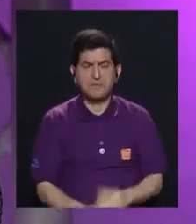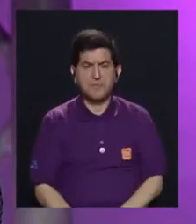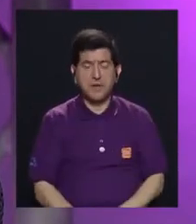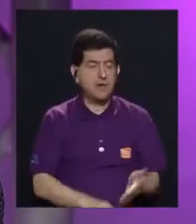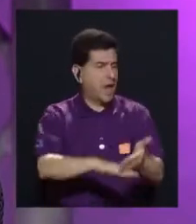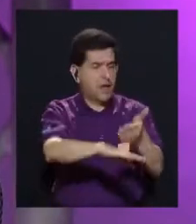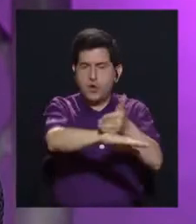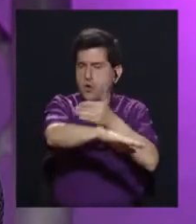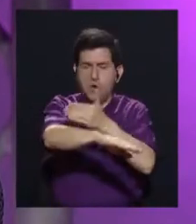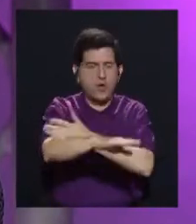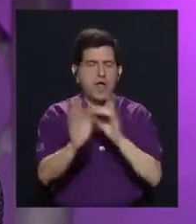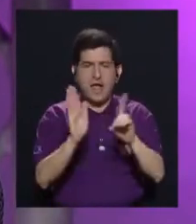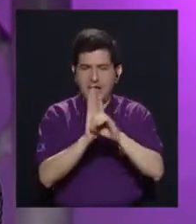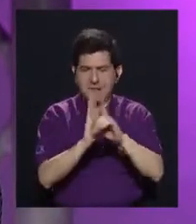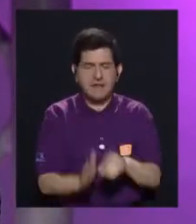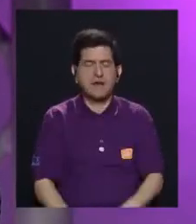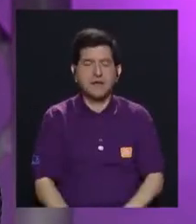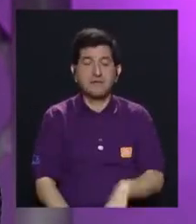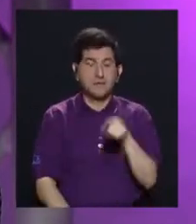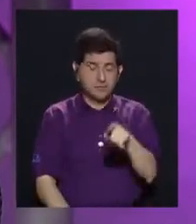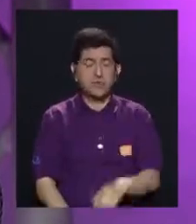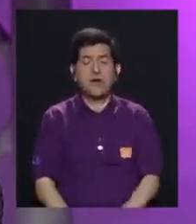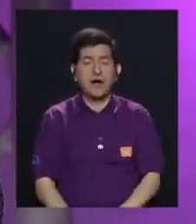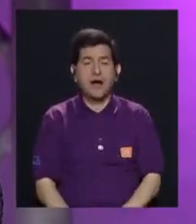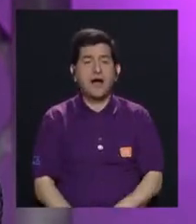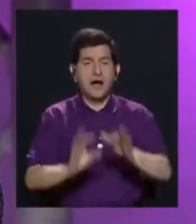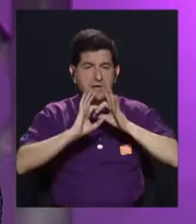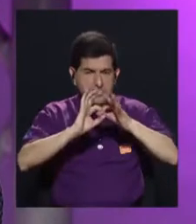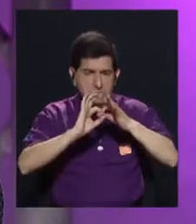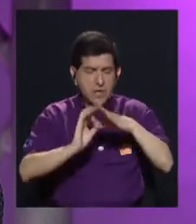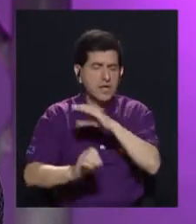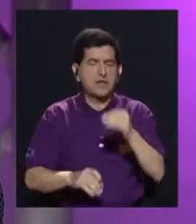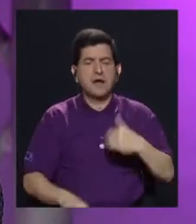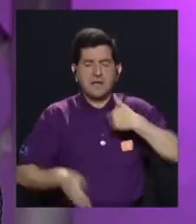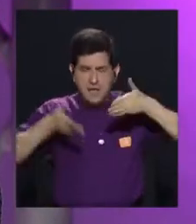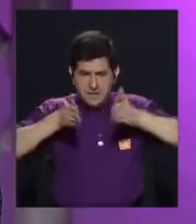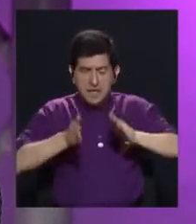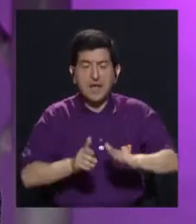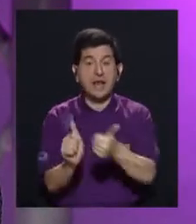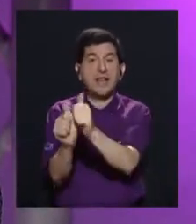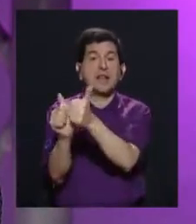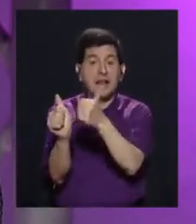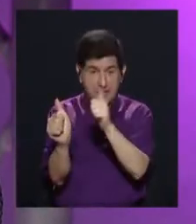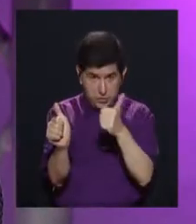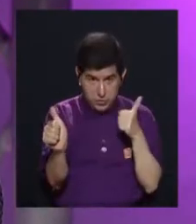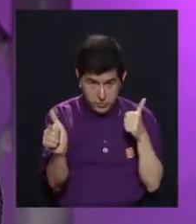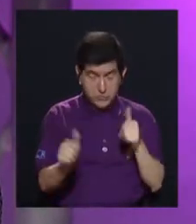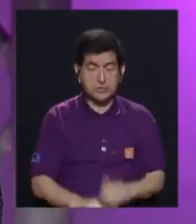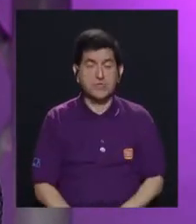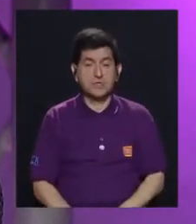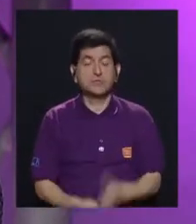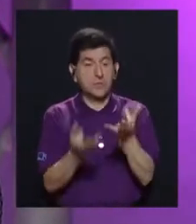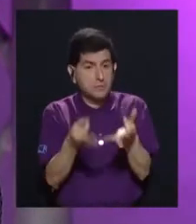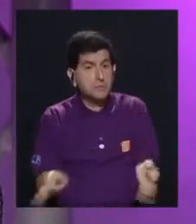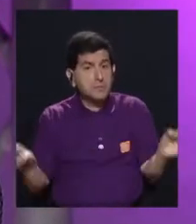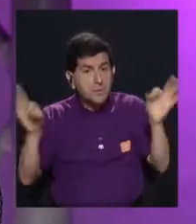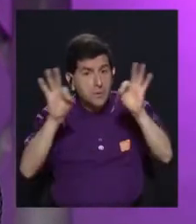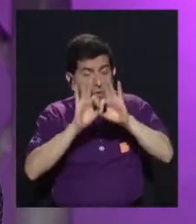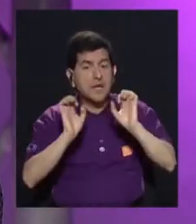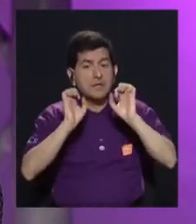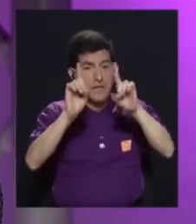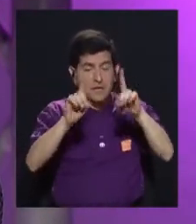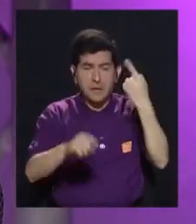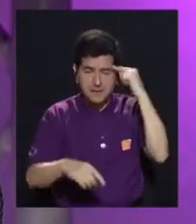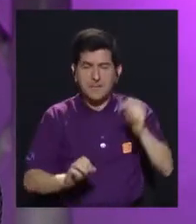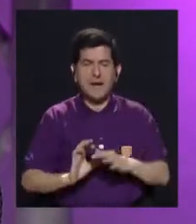avance en materia de derechos sexuales y reproductivos por el contrario un retroceso en esta materia un retroceso en algo tan importante como educación